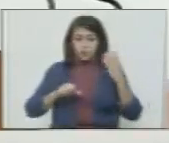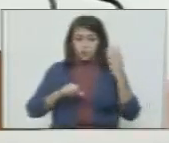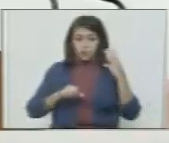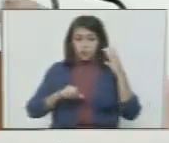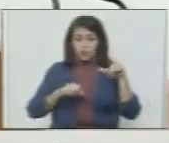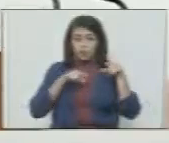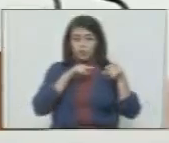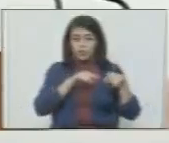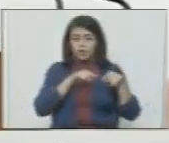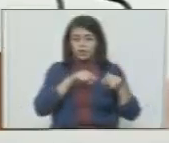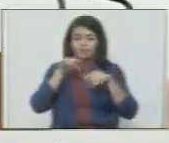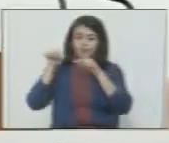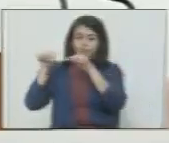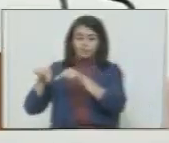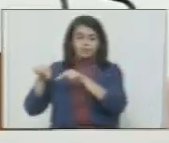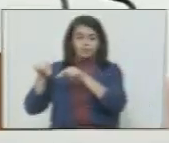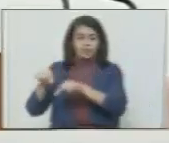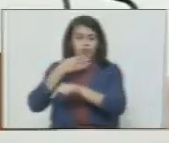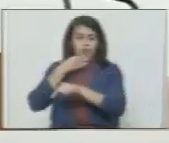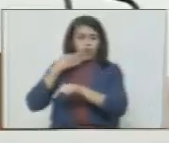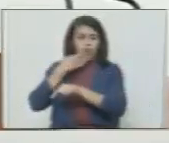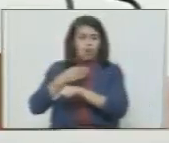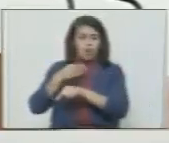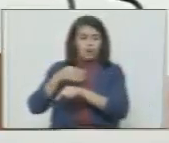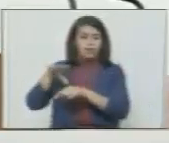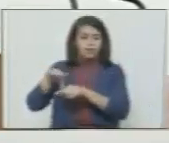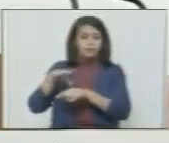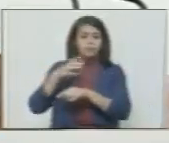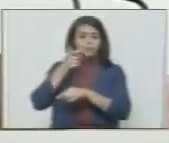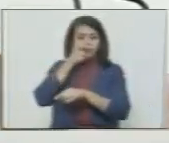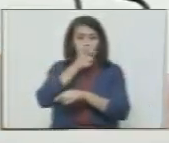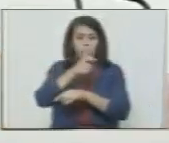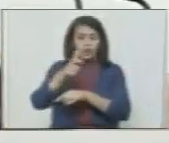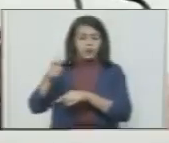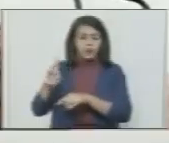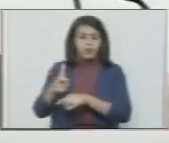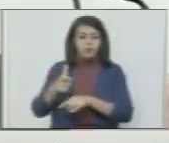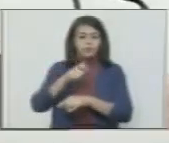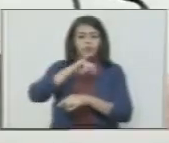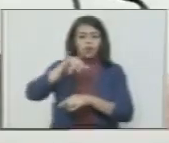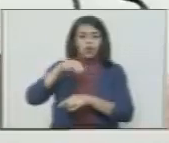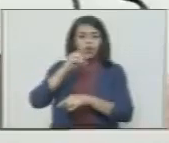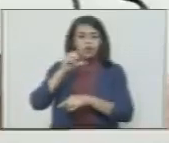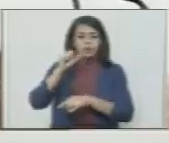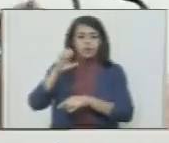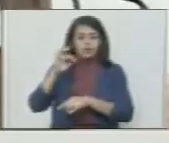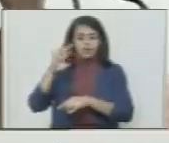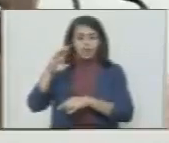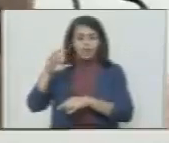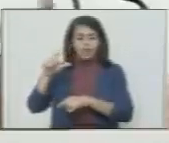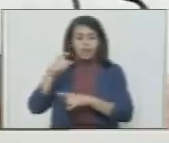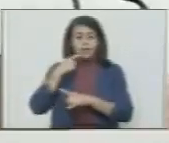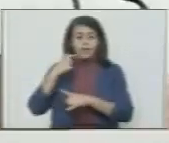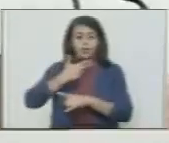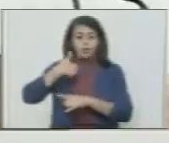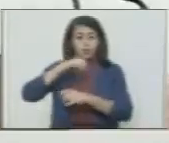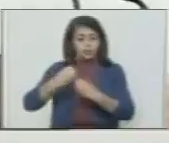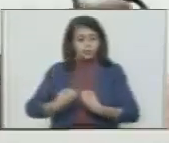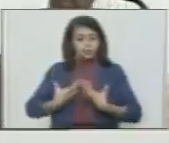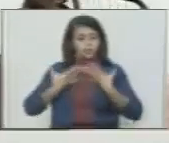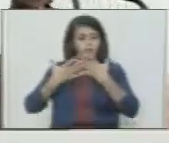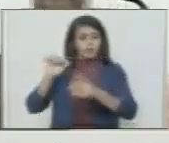paramilitarismo colombiano. Y de este lado se encontraba la juventud patriota, la llamarada sagrada de José Félix Rivas, encendiendo